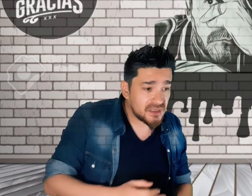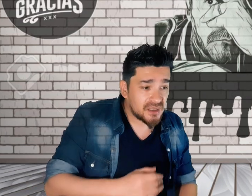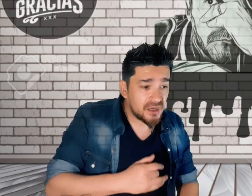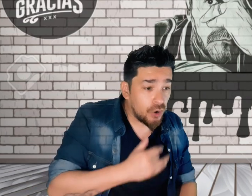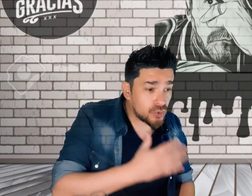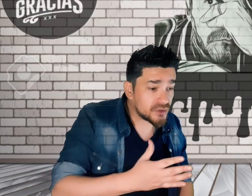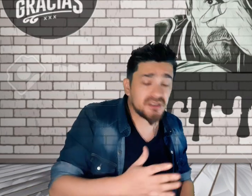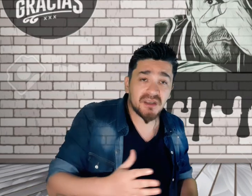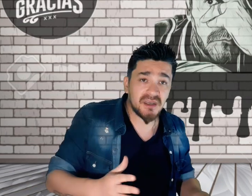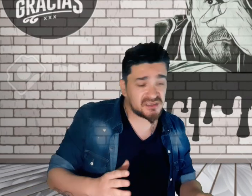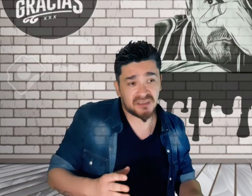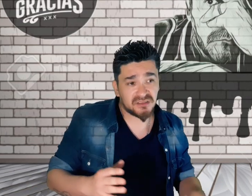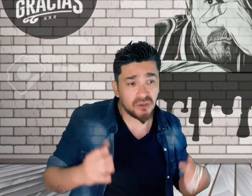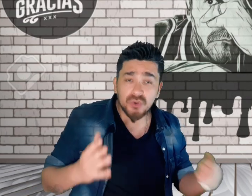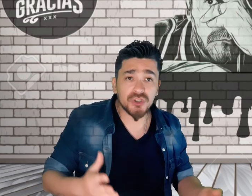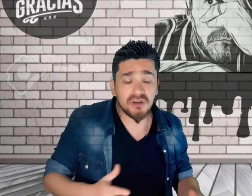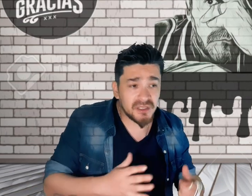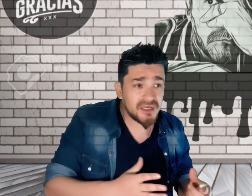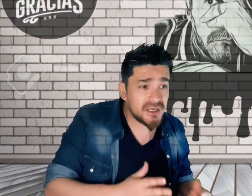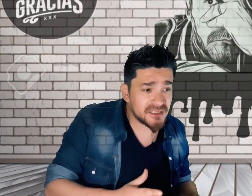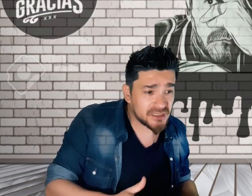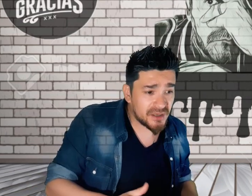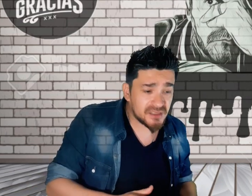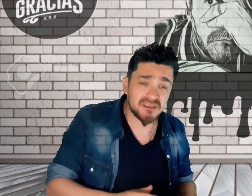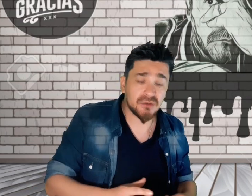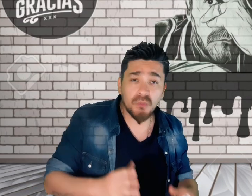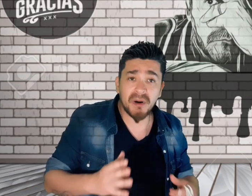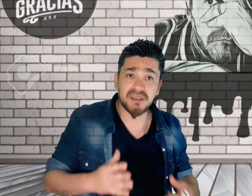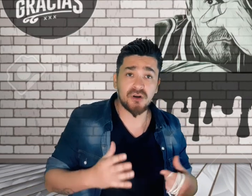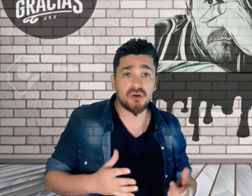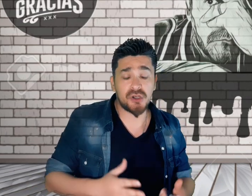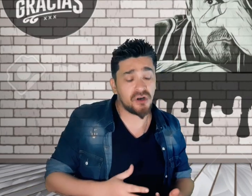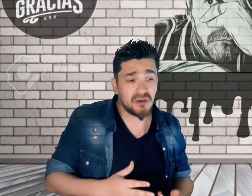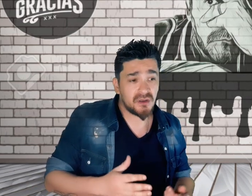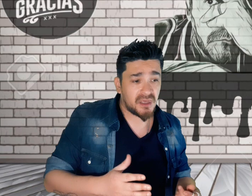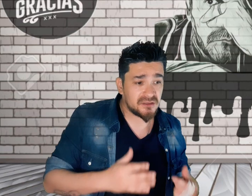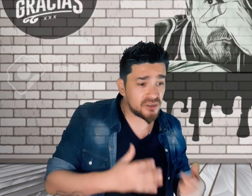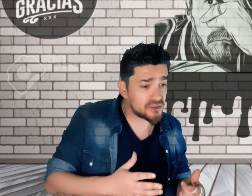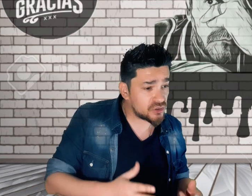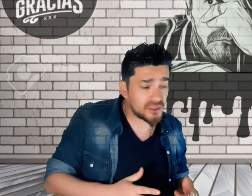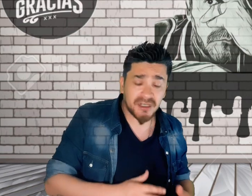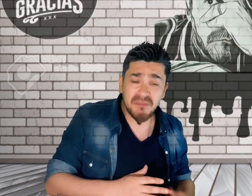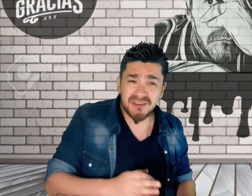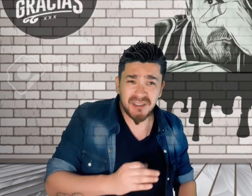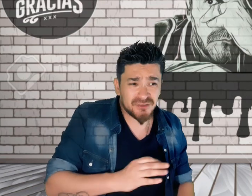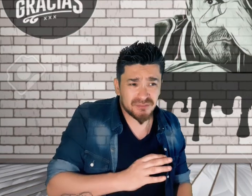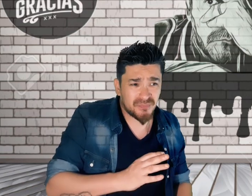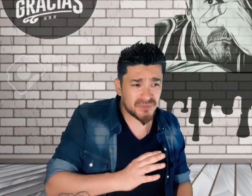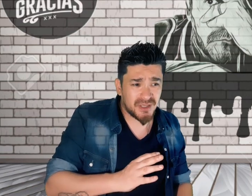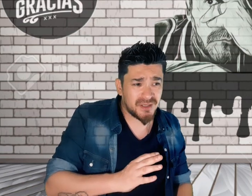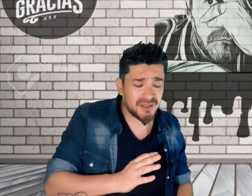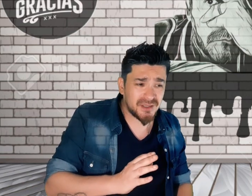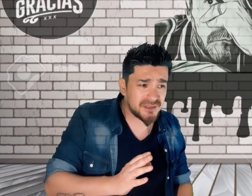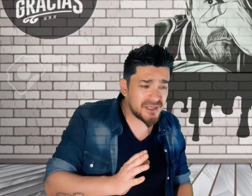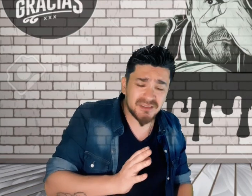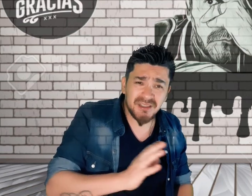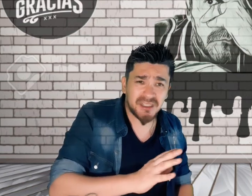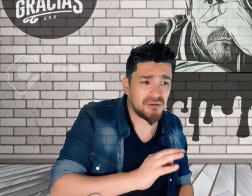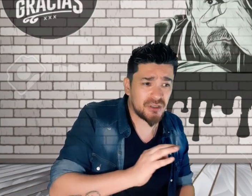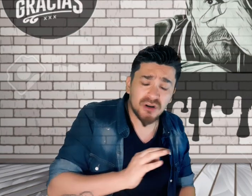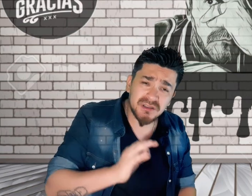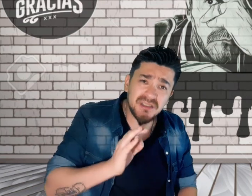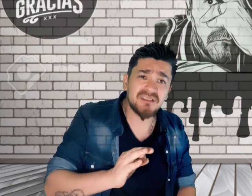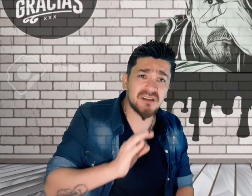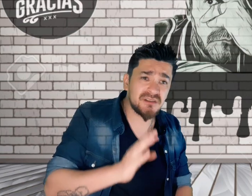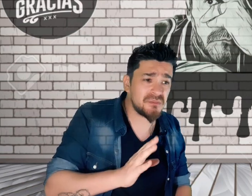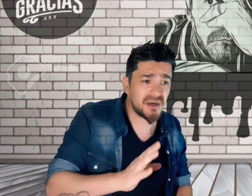gente, ocurrir, sí, se le ocurrió este tema de, sí, un parque ecológico en Texcoco, que realmente es